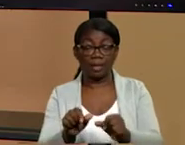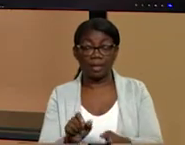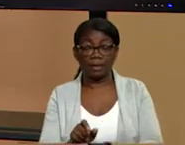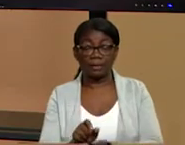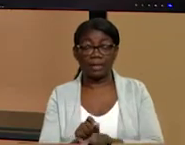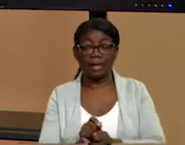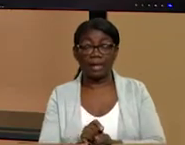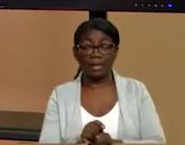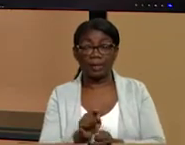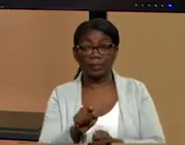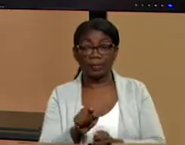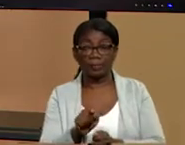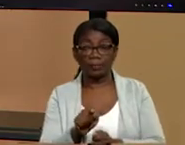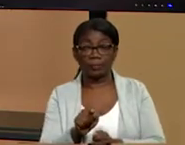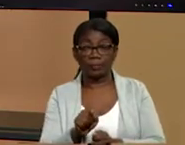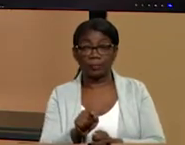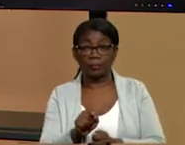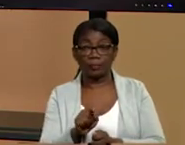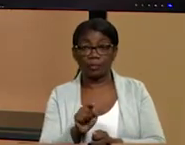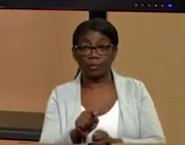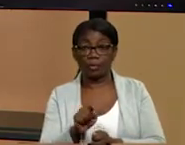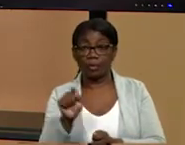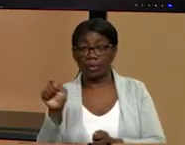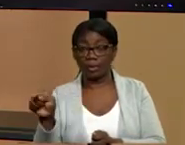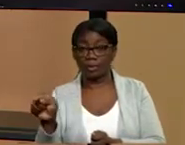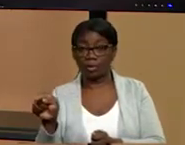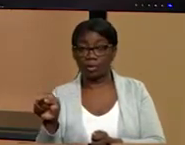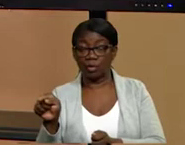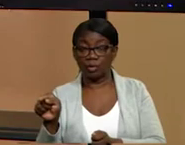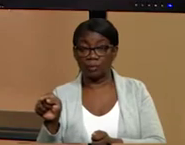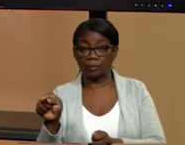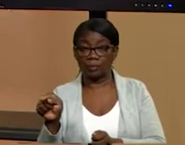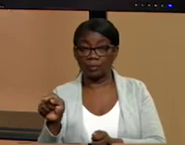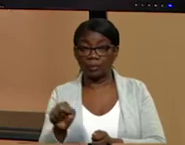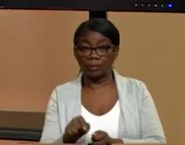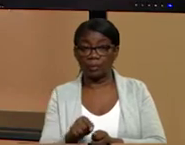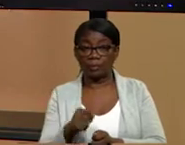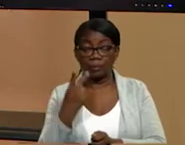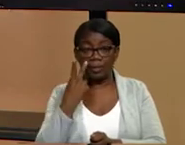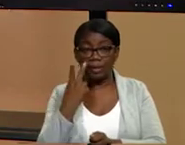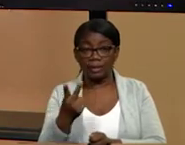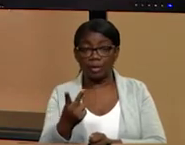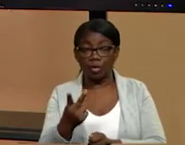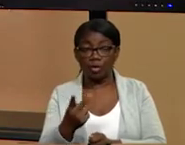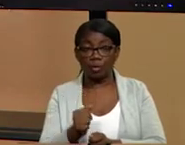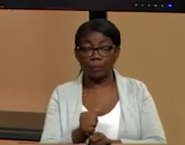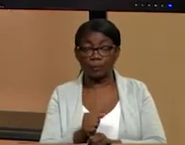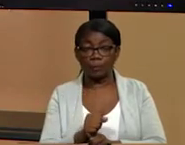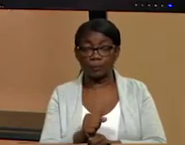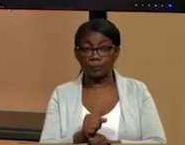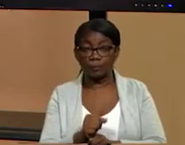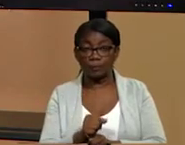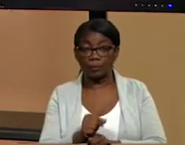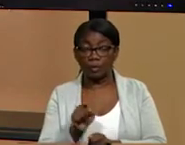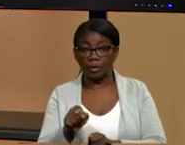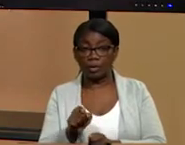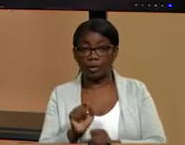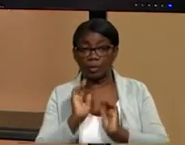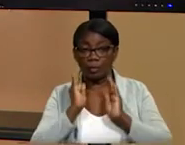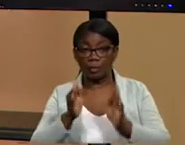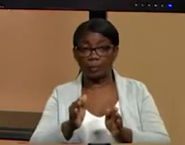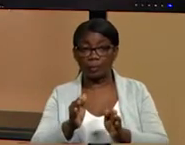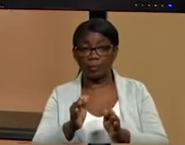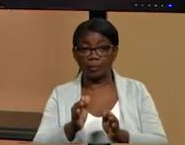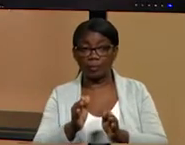en este caso aquí entre colector y emisor, una vez que nos hayamos enfocado en